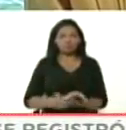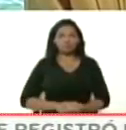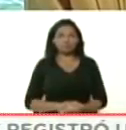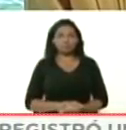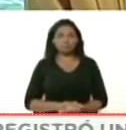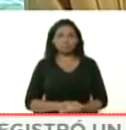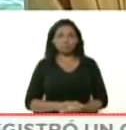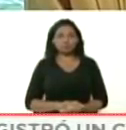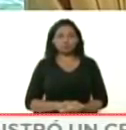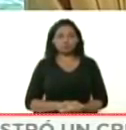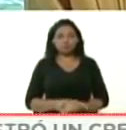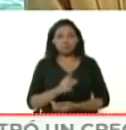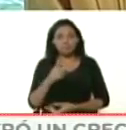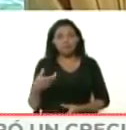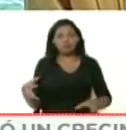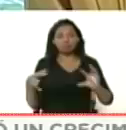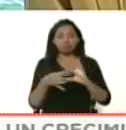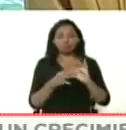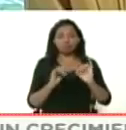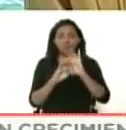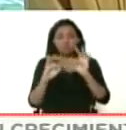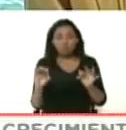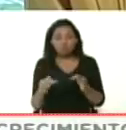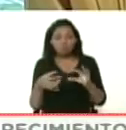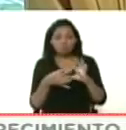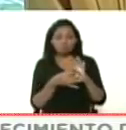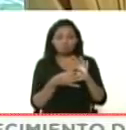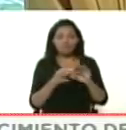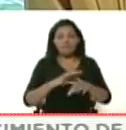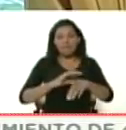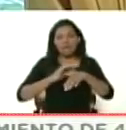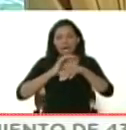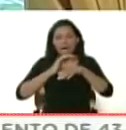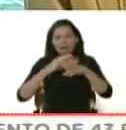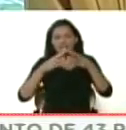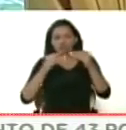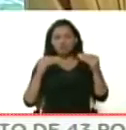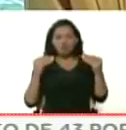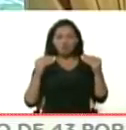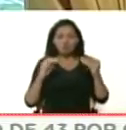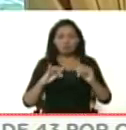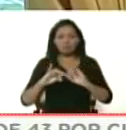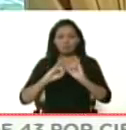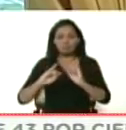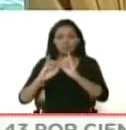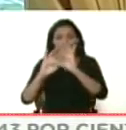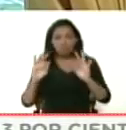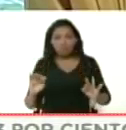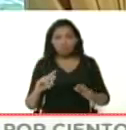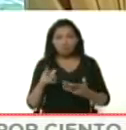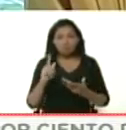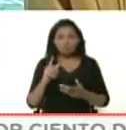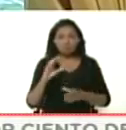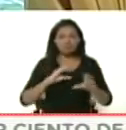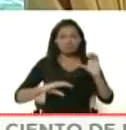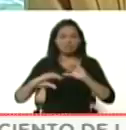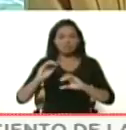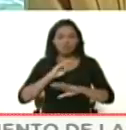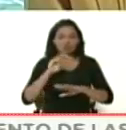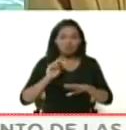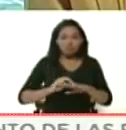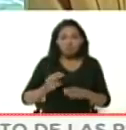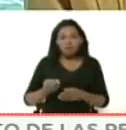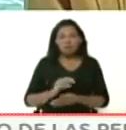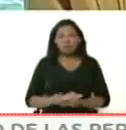y articular, en este caso el sector carne, todo el sector carne, articularlo al sector científico nacional,